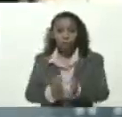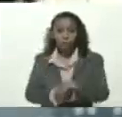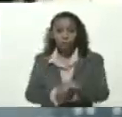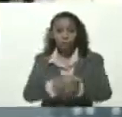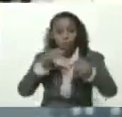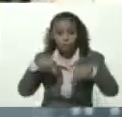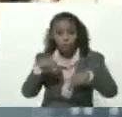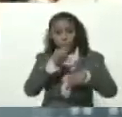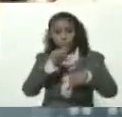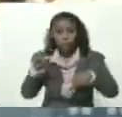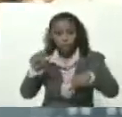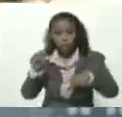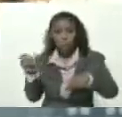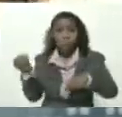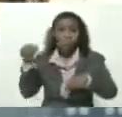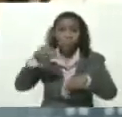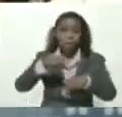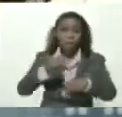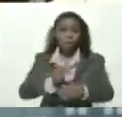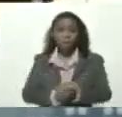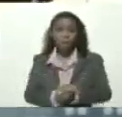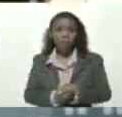semana, además,